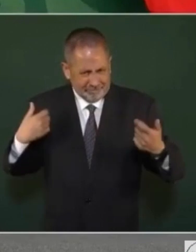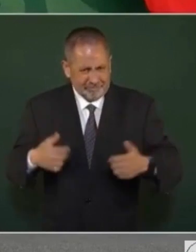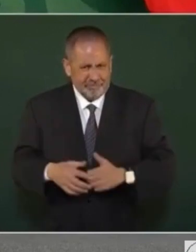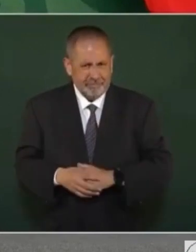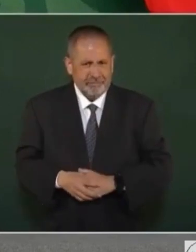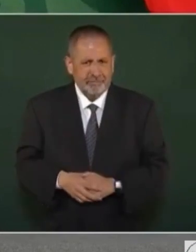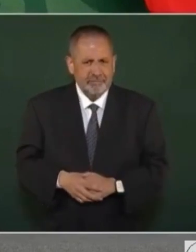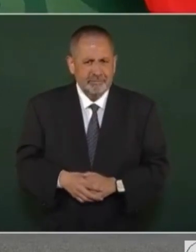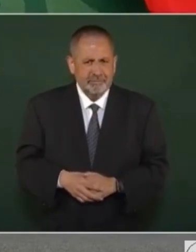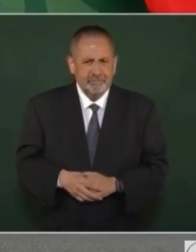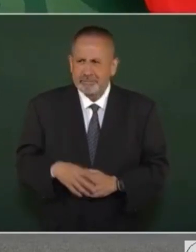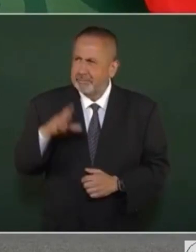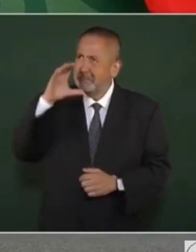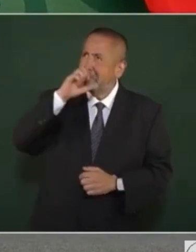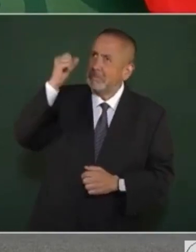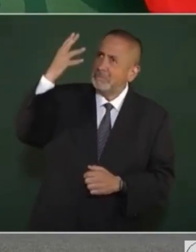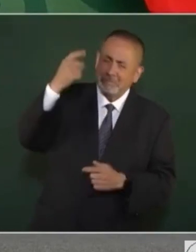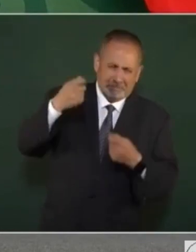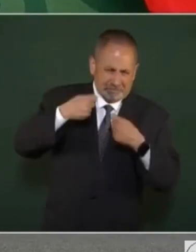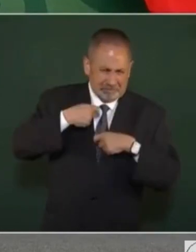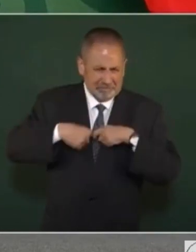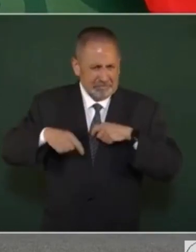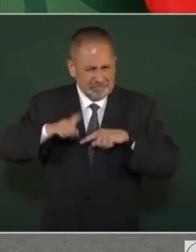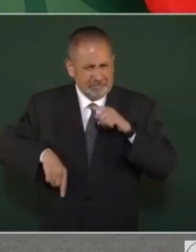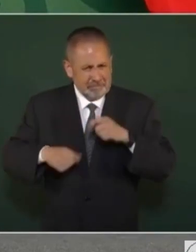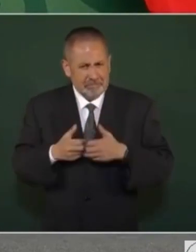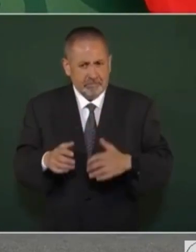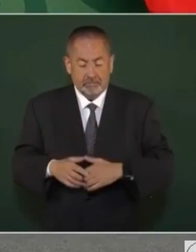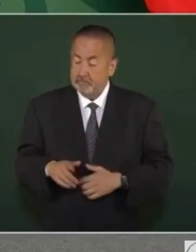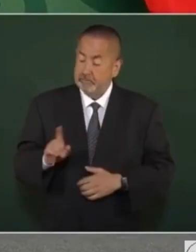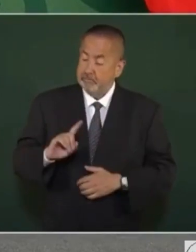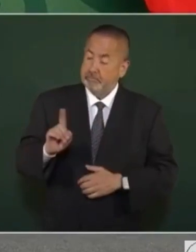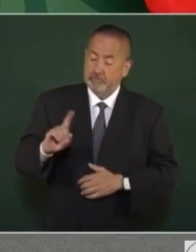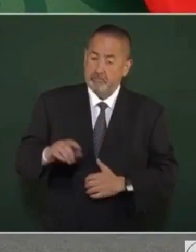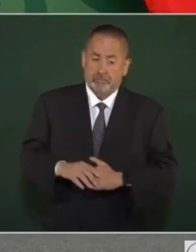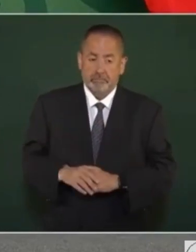la chamarra? Dice, hay mucho calor allá. No.